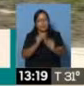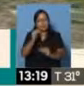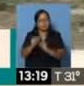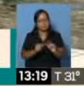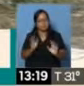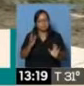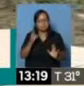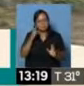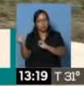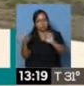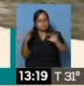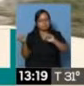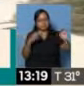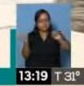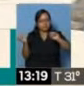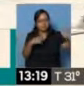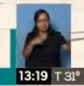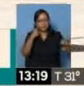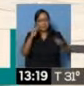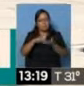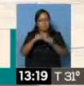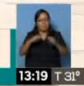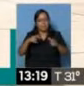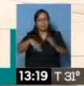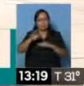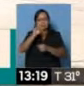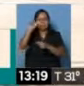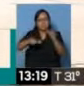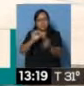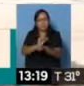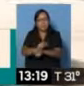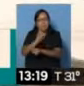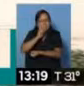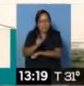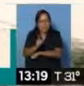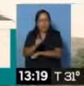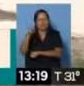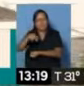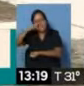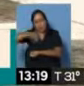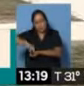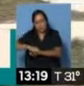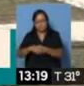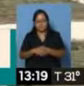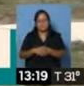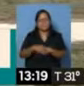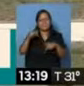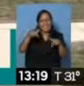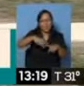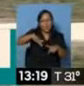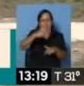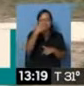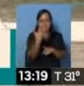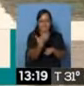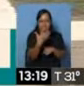este trasladando los internos va a ir aumentando la complejidad Si se quiere porque bueno acá en todo lo que es chicá tenemos cinco